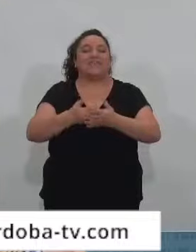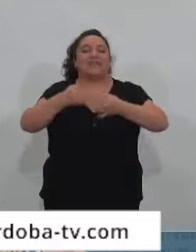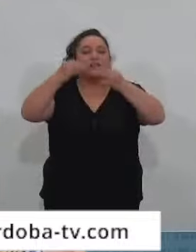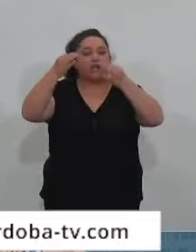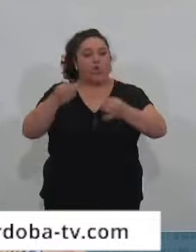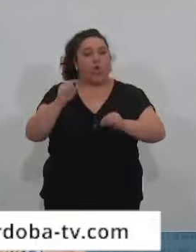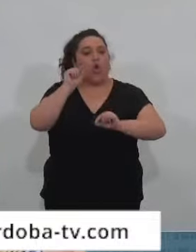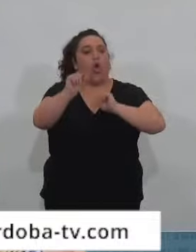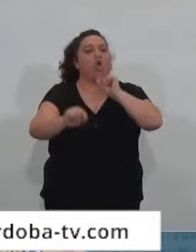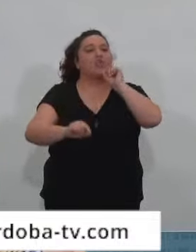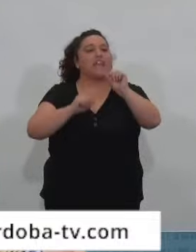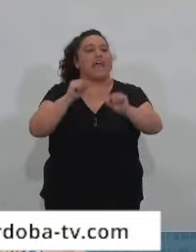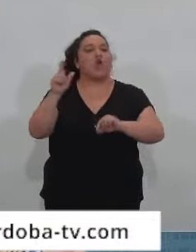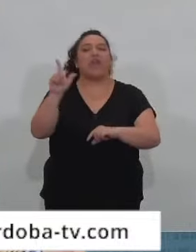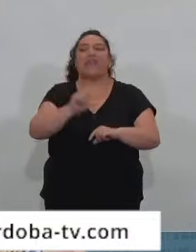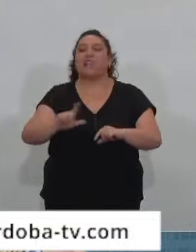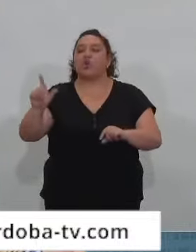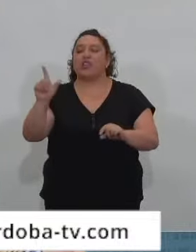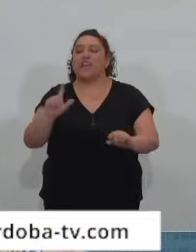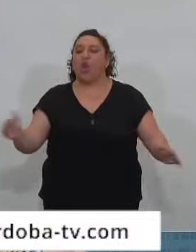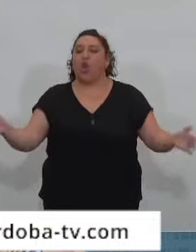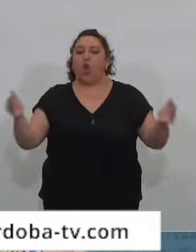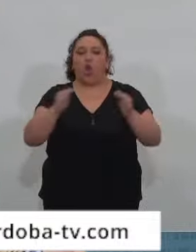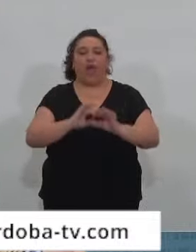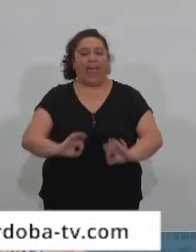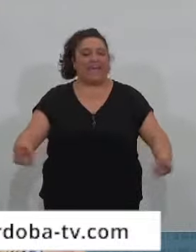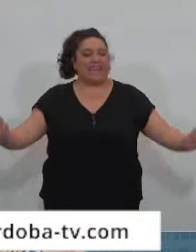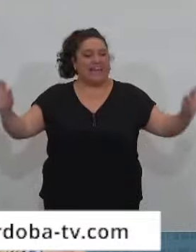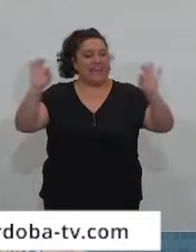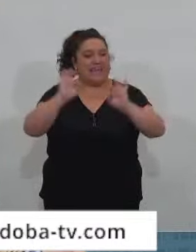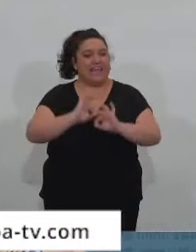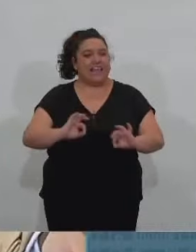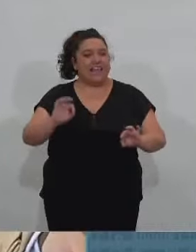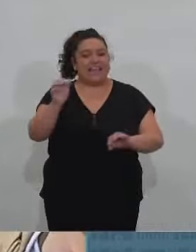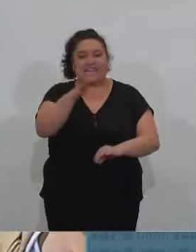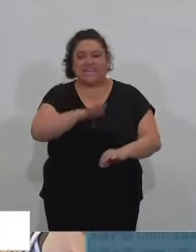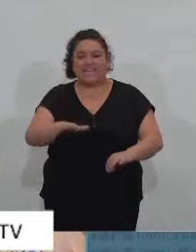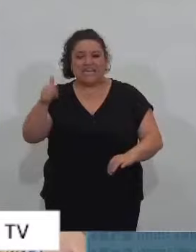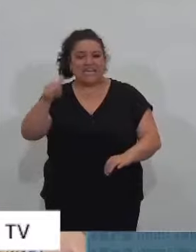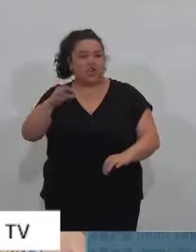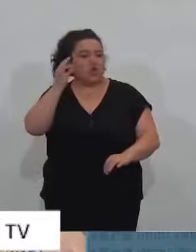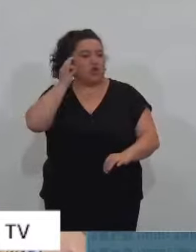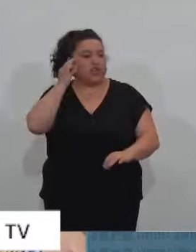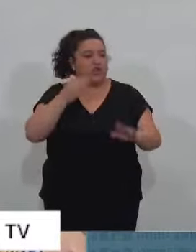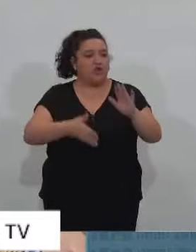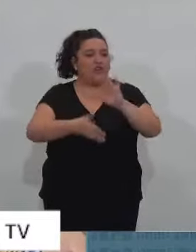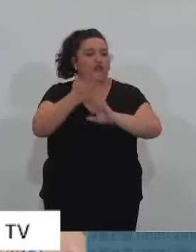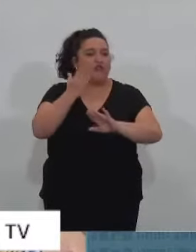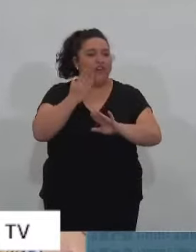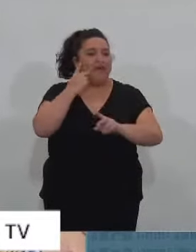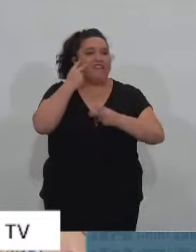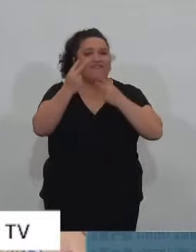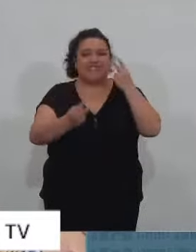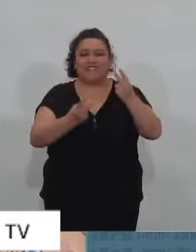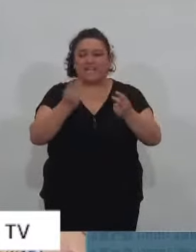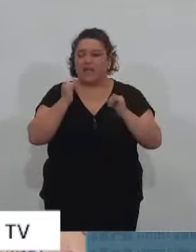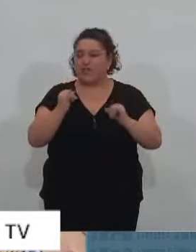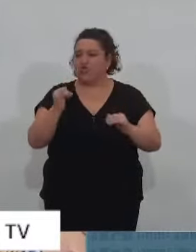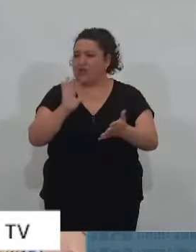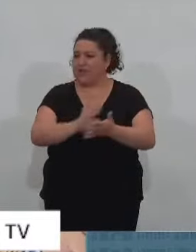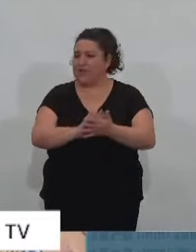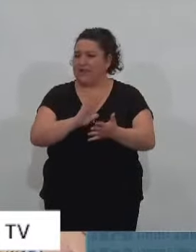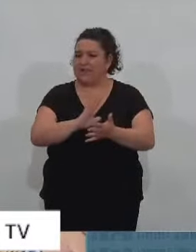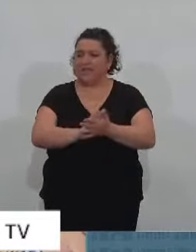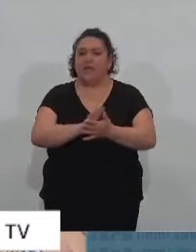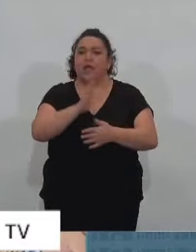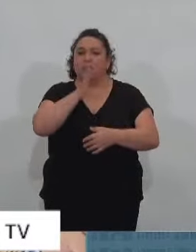todas las familias de los niños que van a disfrutar del campamento, que además ya como comentábamos ayer en tono amistoso, es una